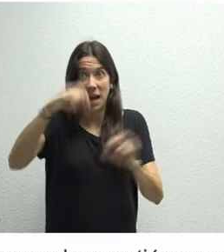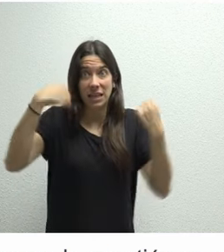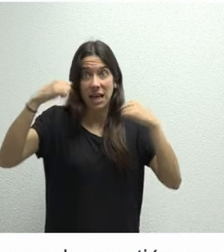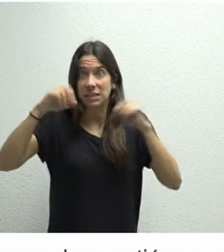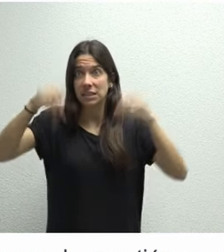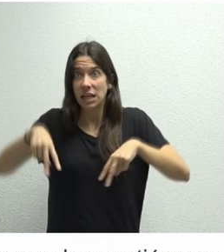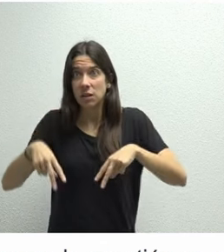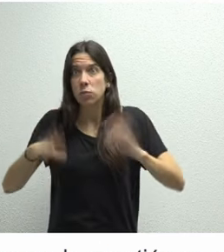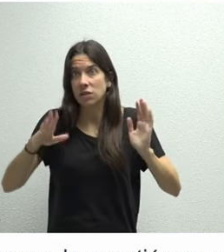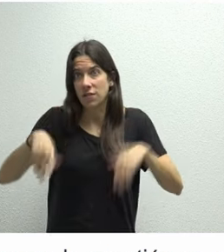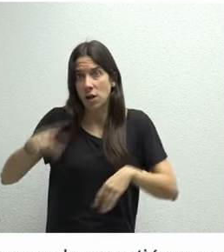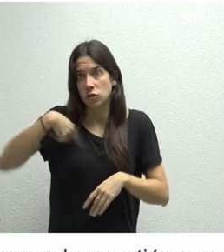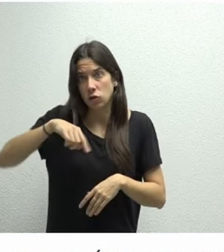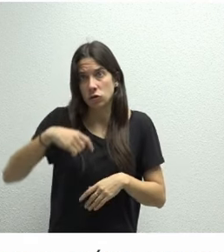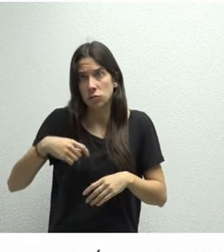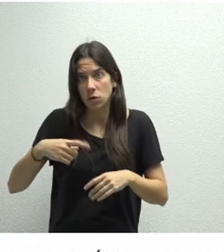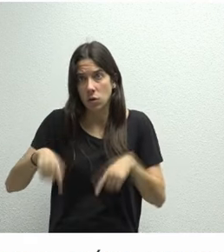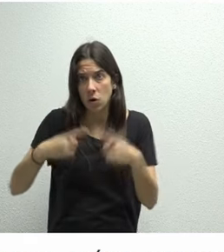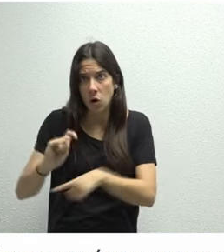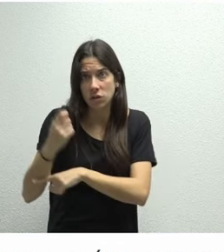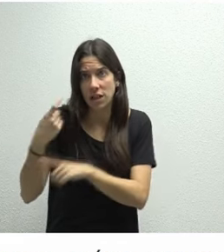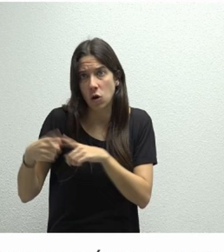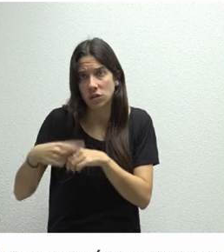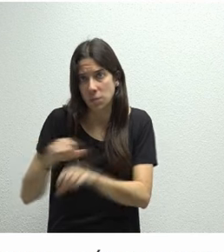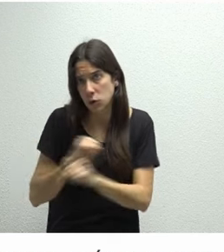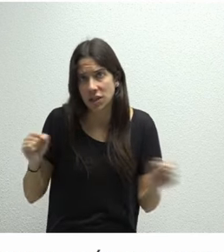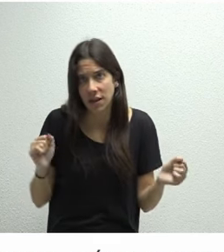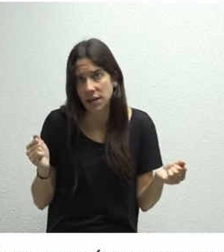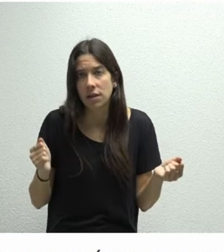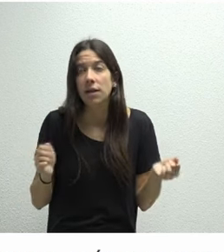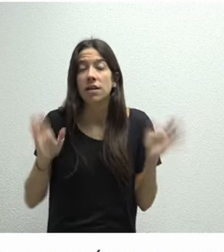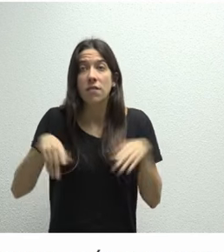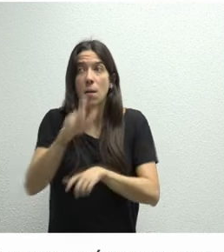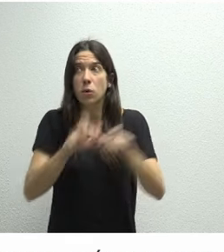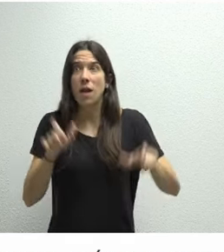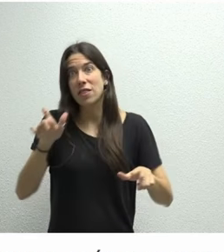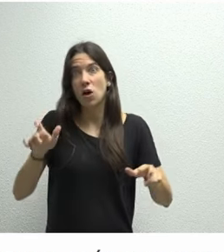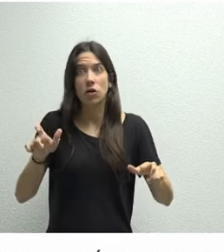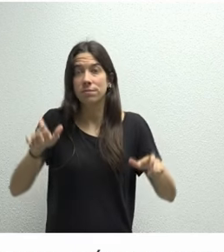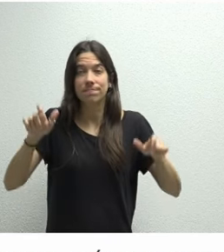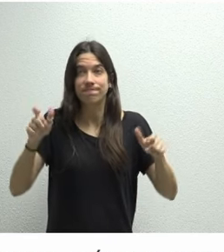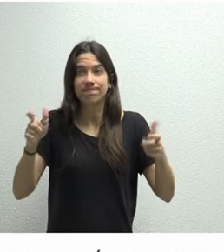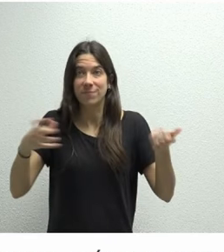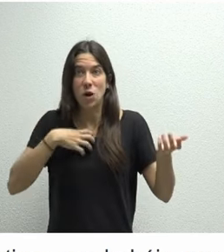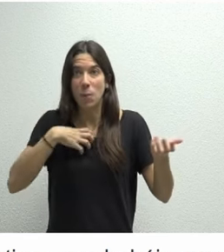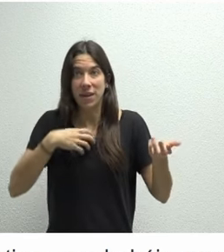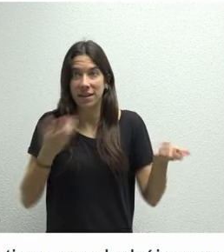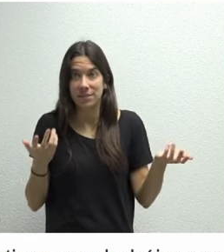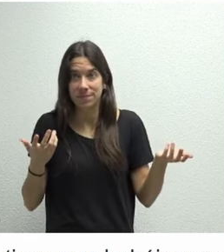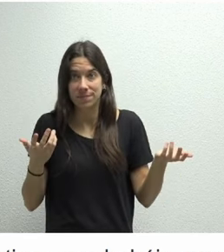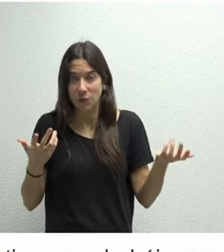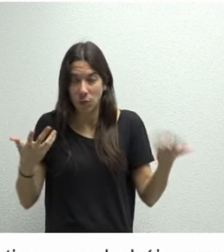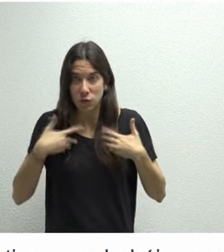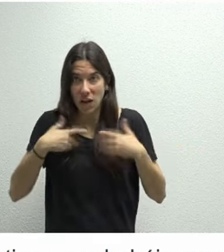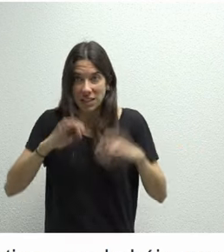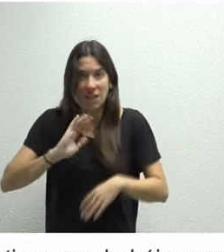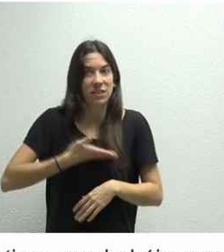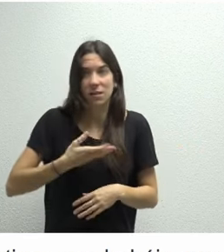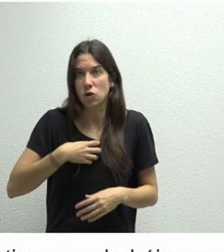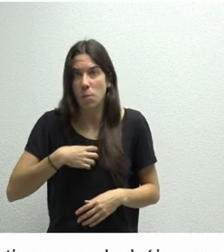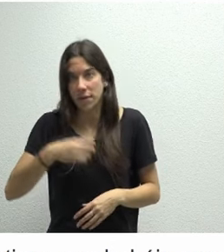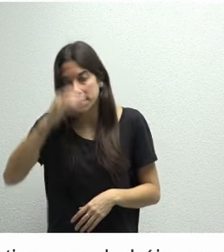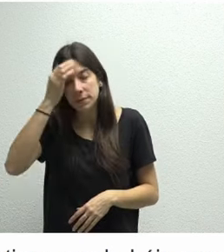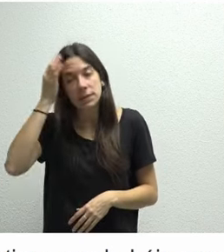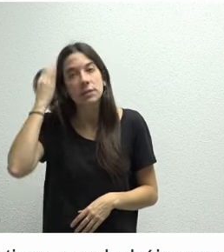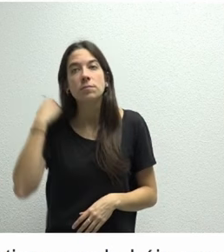tardemos mucho tiempo en llegar ahí y no y nuestra población no se lo puede permitir entonces eh dentro de esta especie